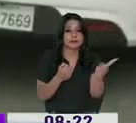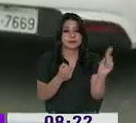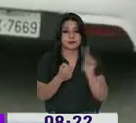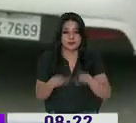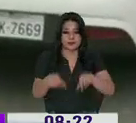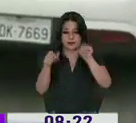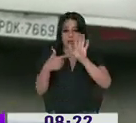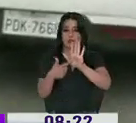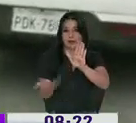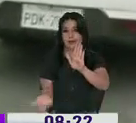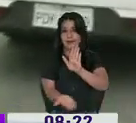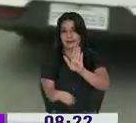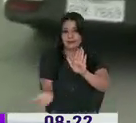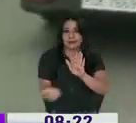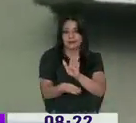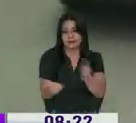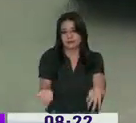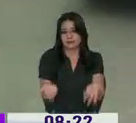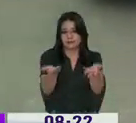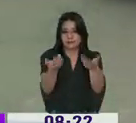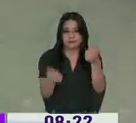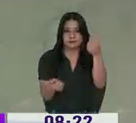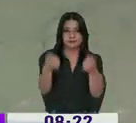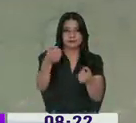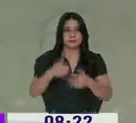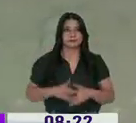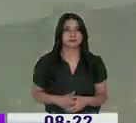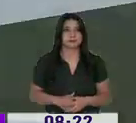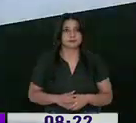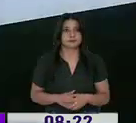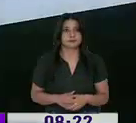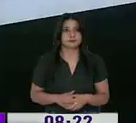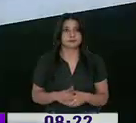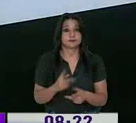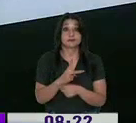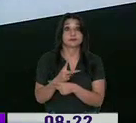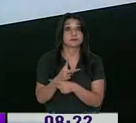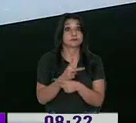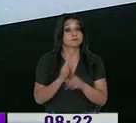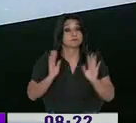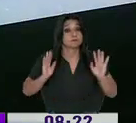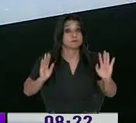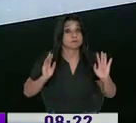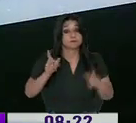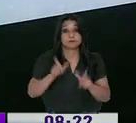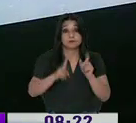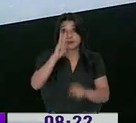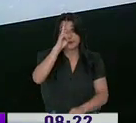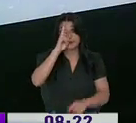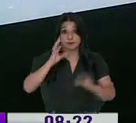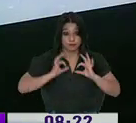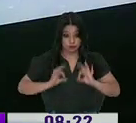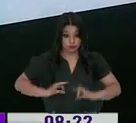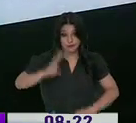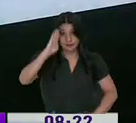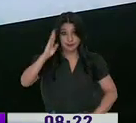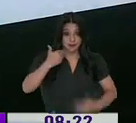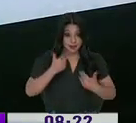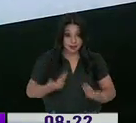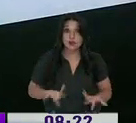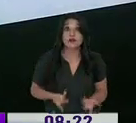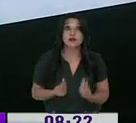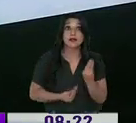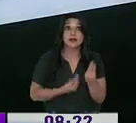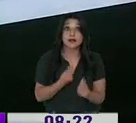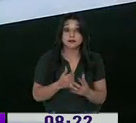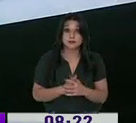mostrar estos artículos desde su vehículo, Roberto. Hay que tener cuidado también porque los pillos se disfrazan fácilmente de eso, ¿eh? Lo que tú